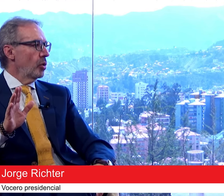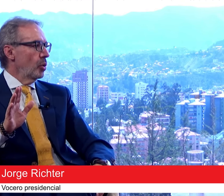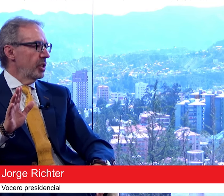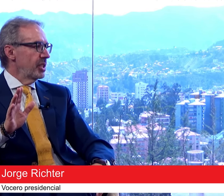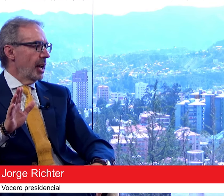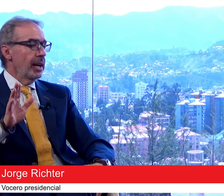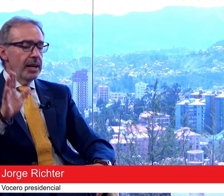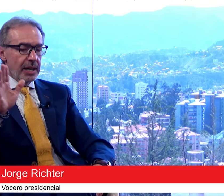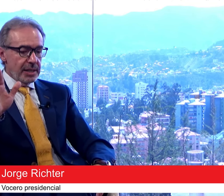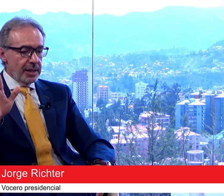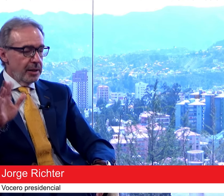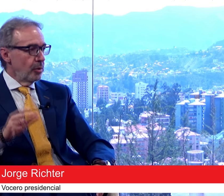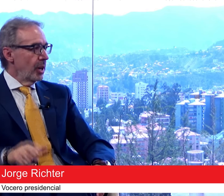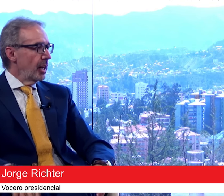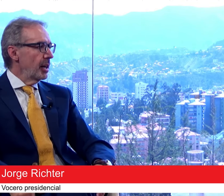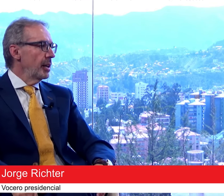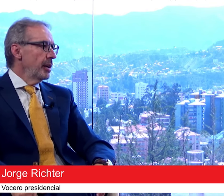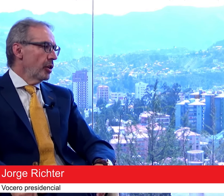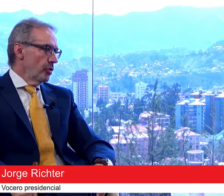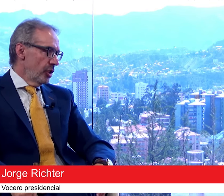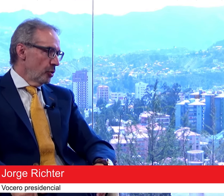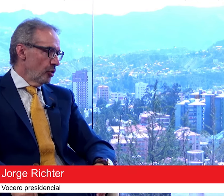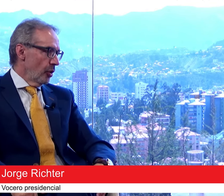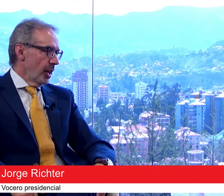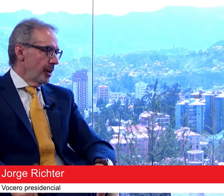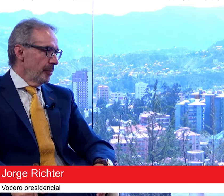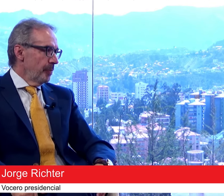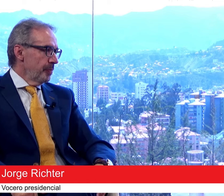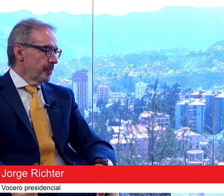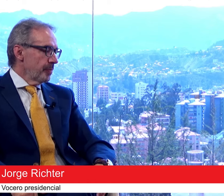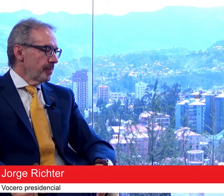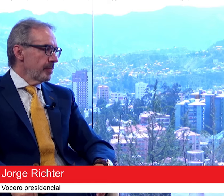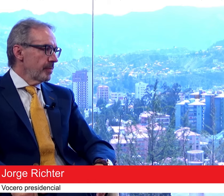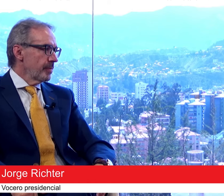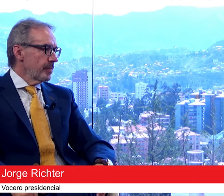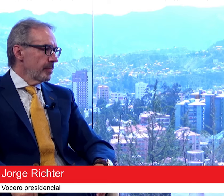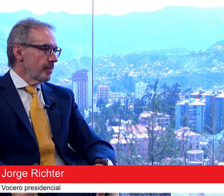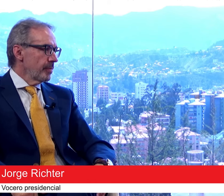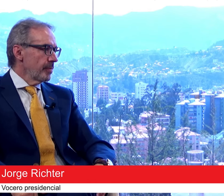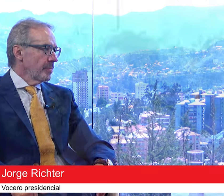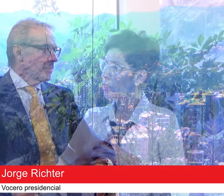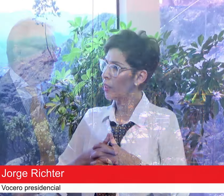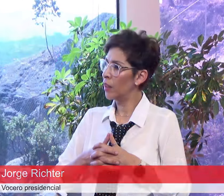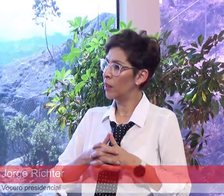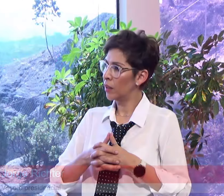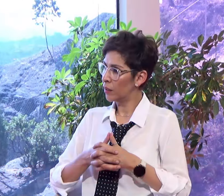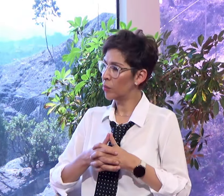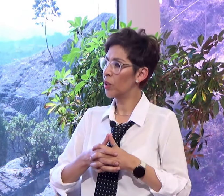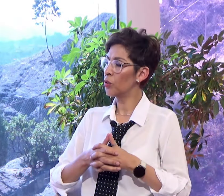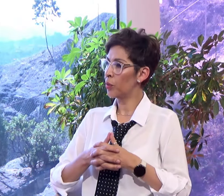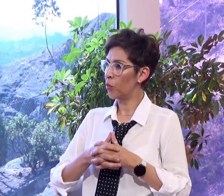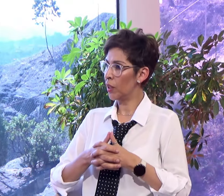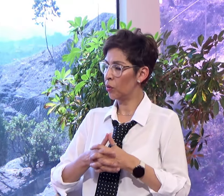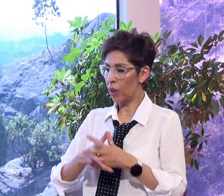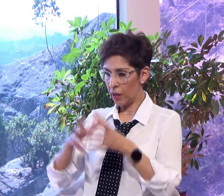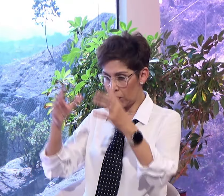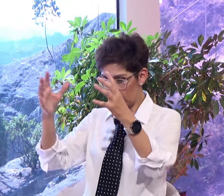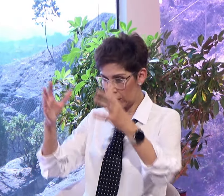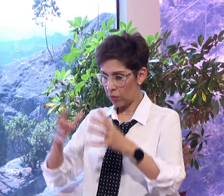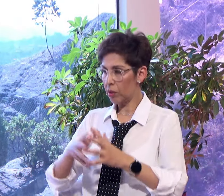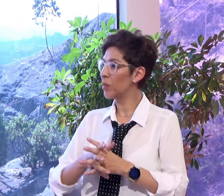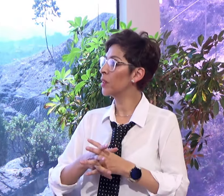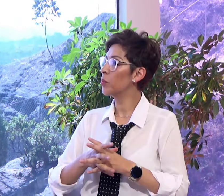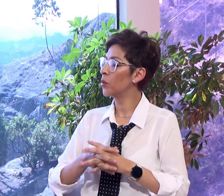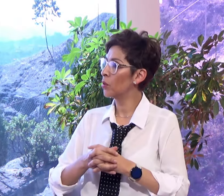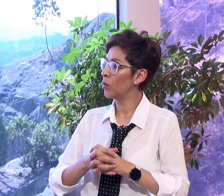órgano judicial, hacia el Tribunal Constitucional. ¿Ha habido injerencia del mundo judicial en el Tribunal Supremo Electoral con